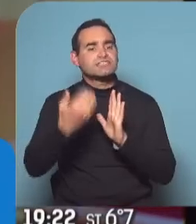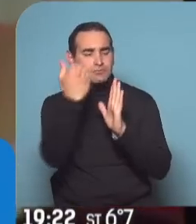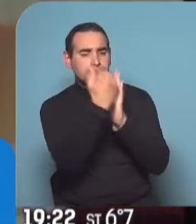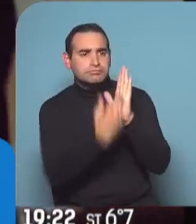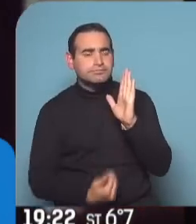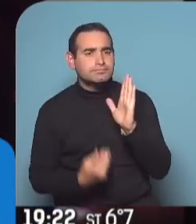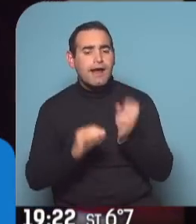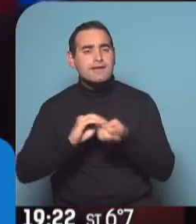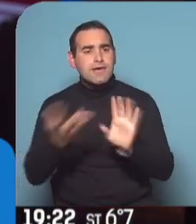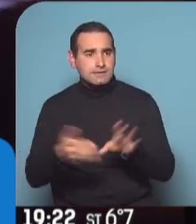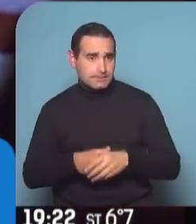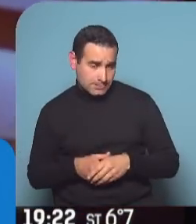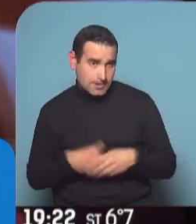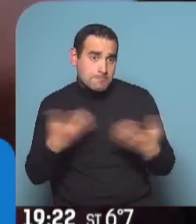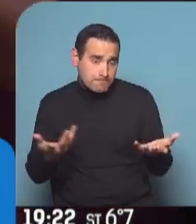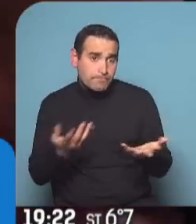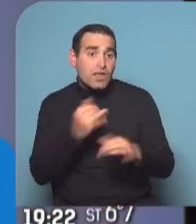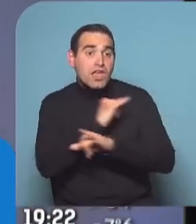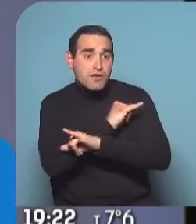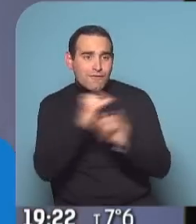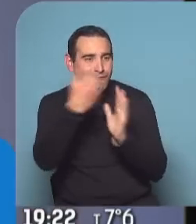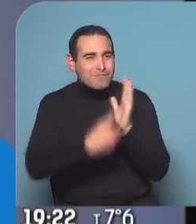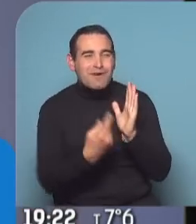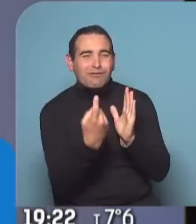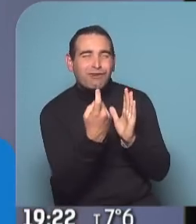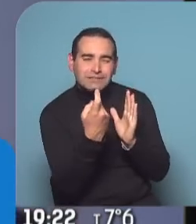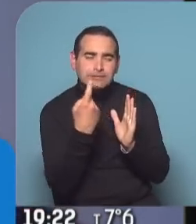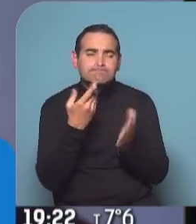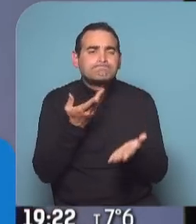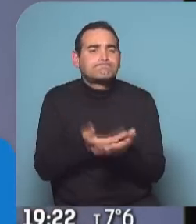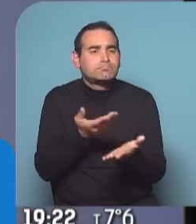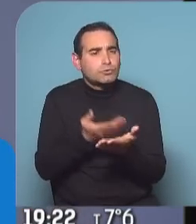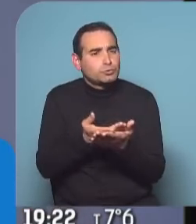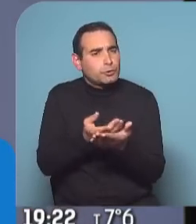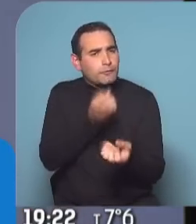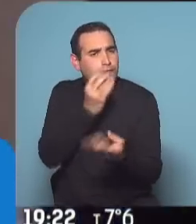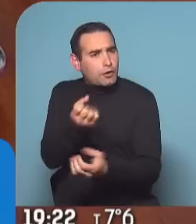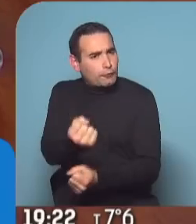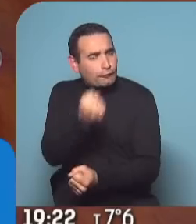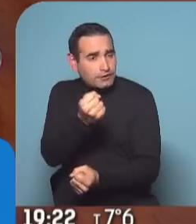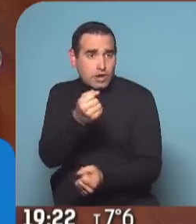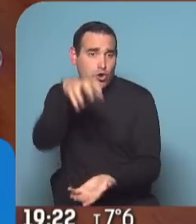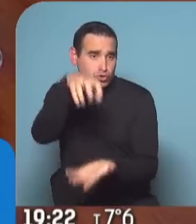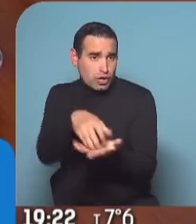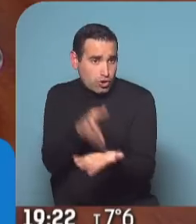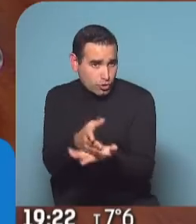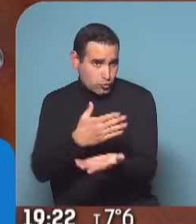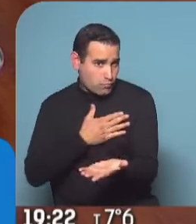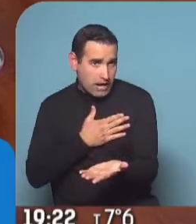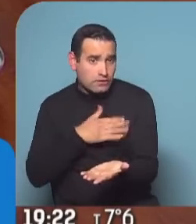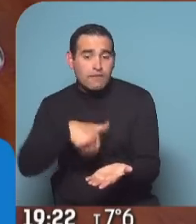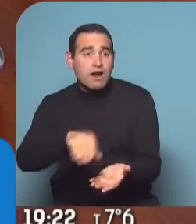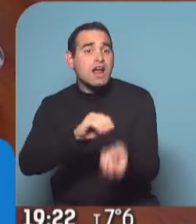material? Y allí es donde el informe le faltó una recomendación fuerte para el Consejo de Derechos Humanos sobre los próximos